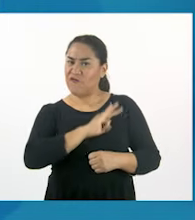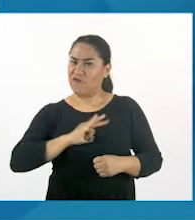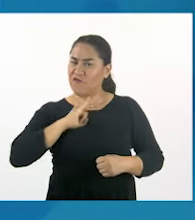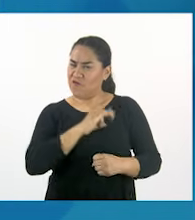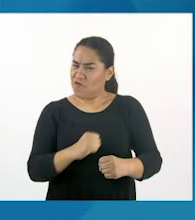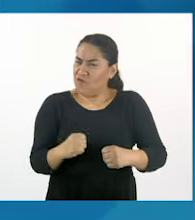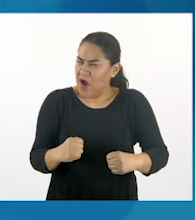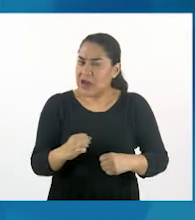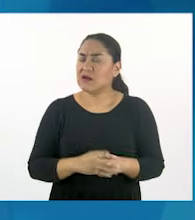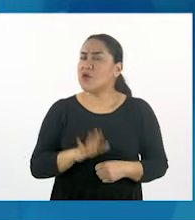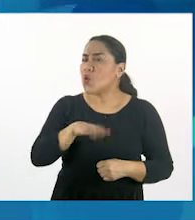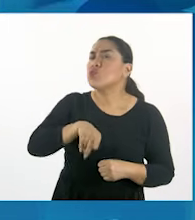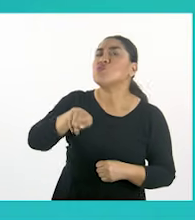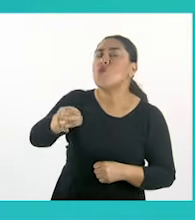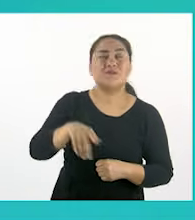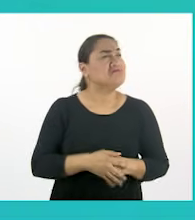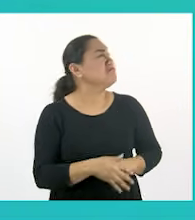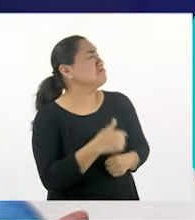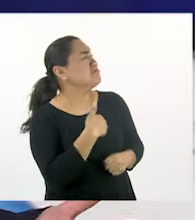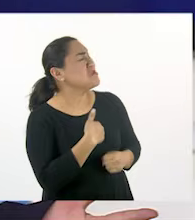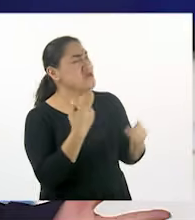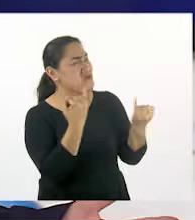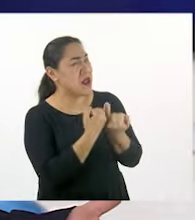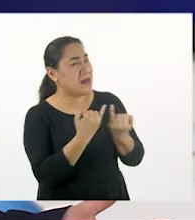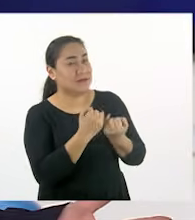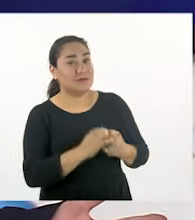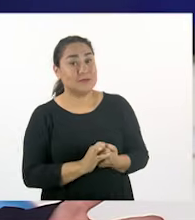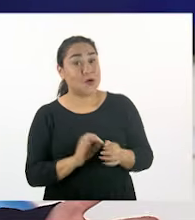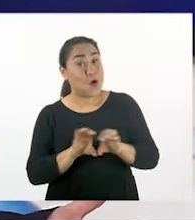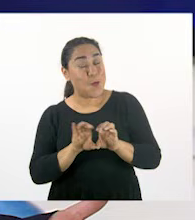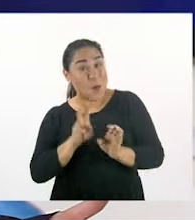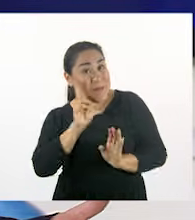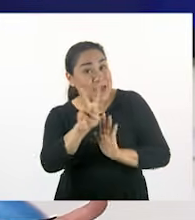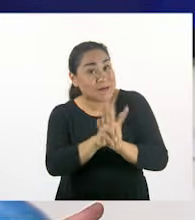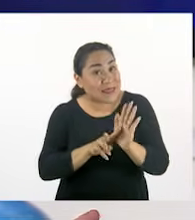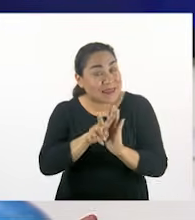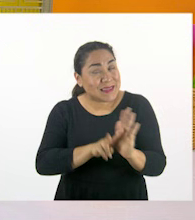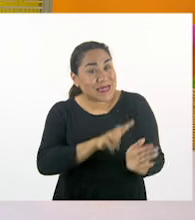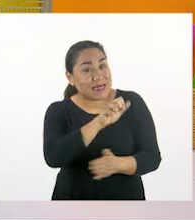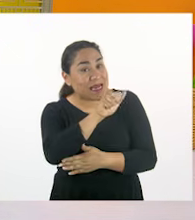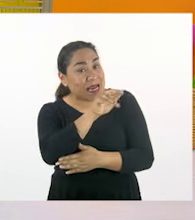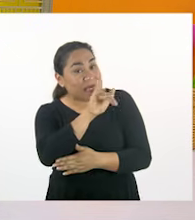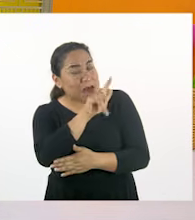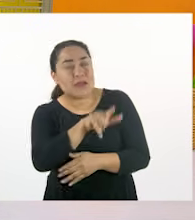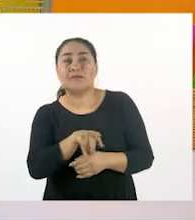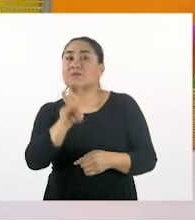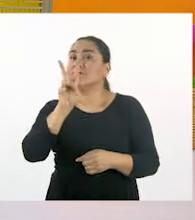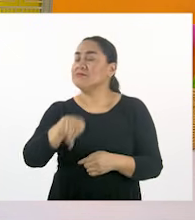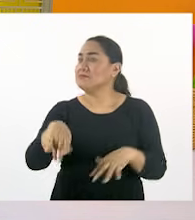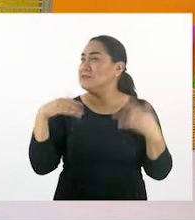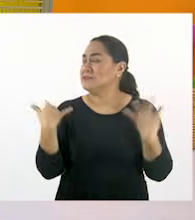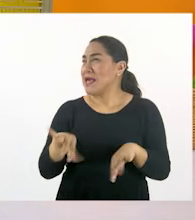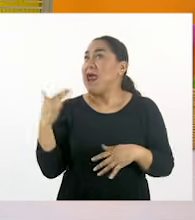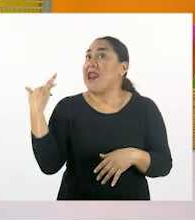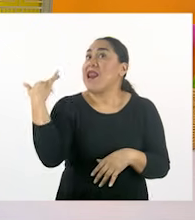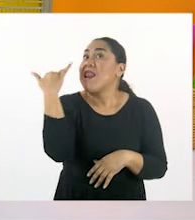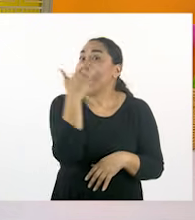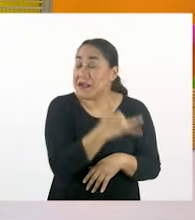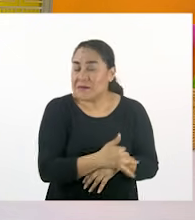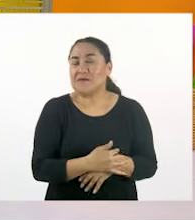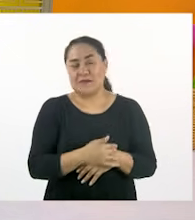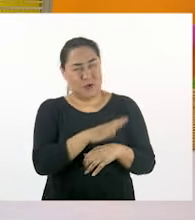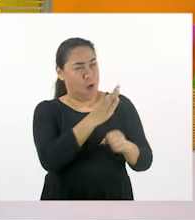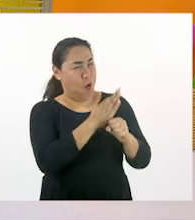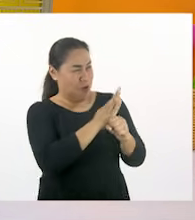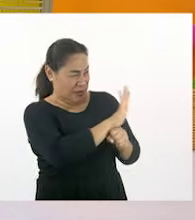¡Yo también! ¿Qué te pareció el video, Anibal? Muy rico, sobre todo rico. ¿Y sabe qué estaba